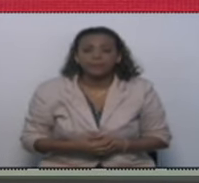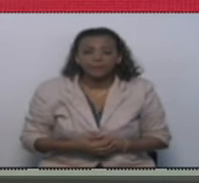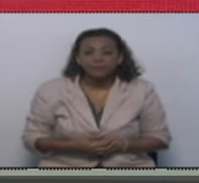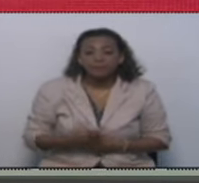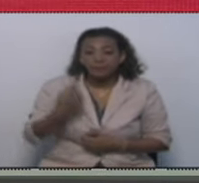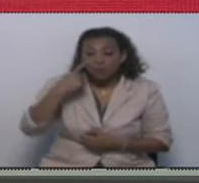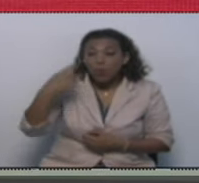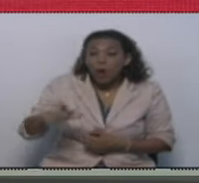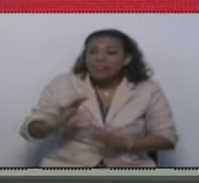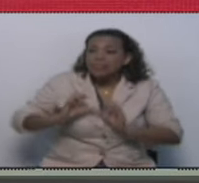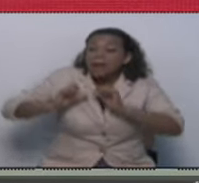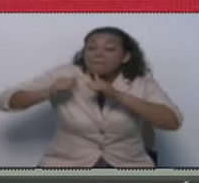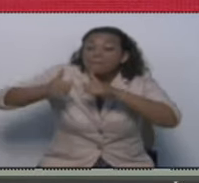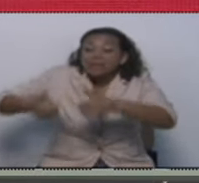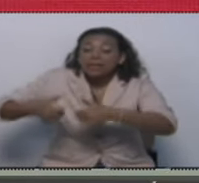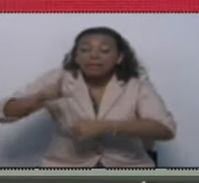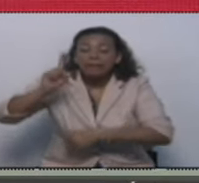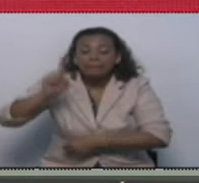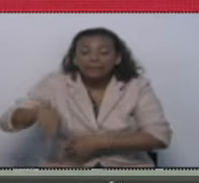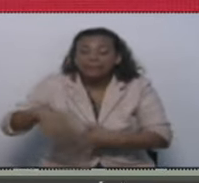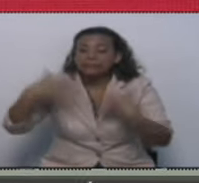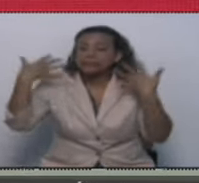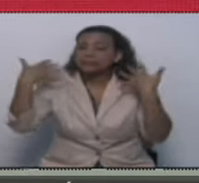Está enfrentando también